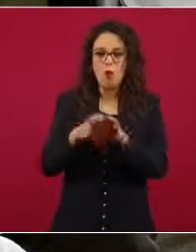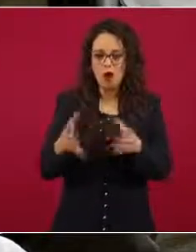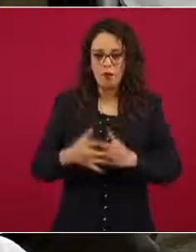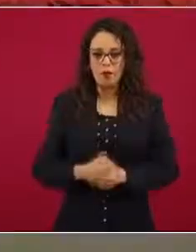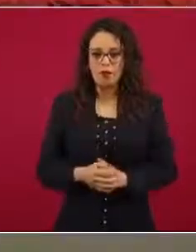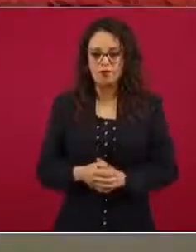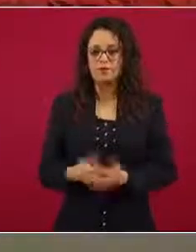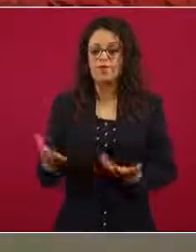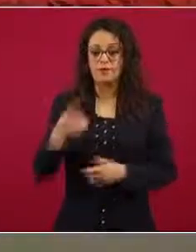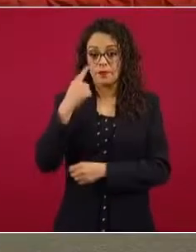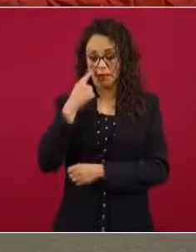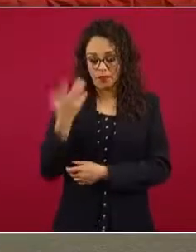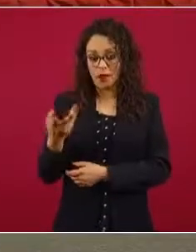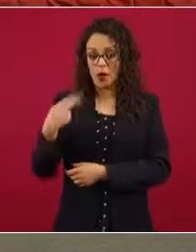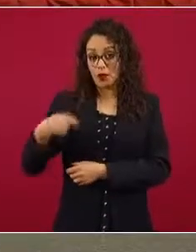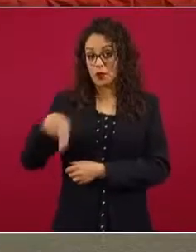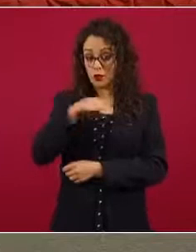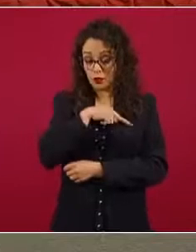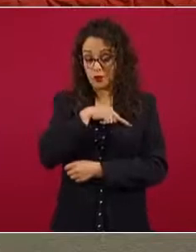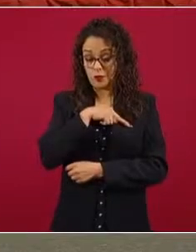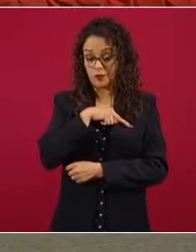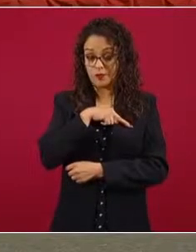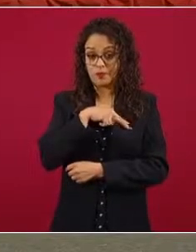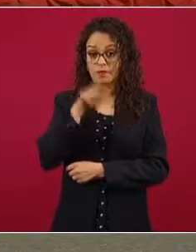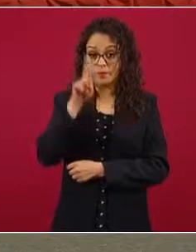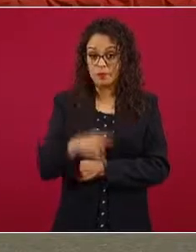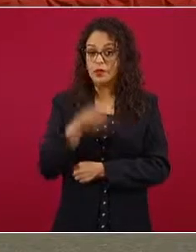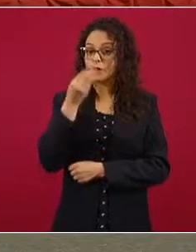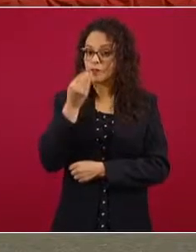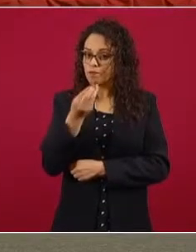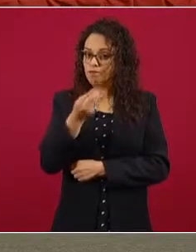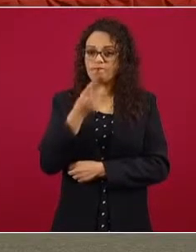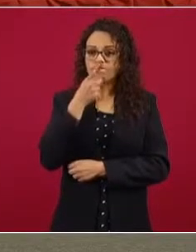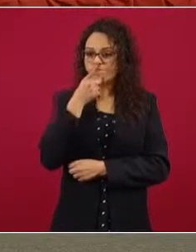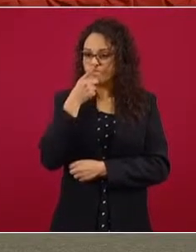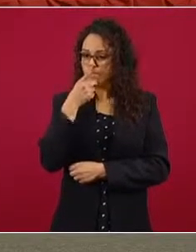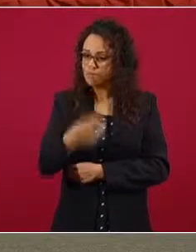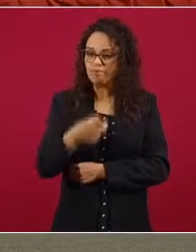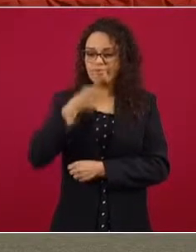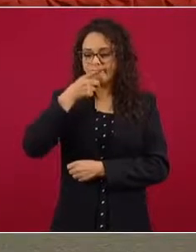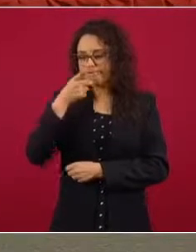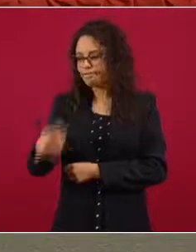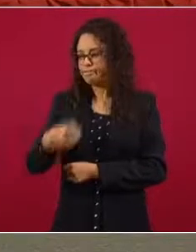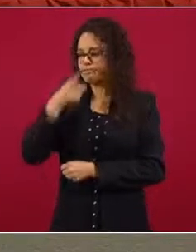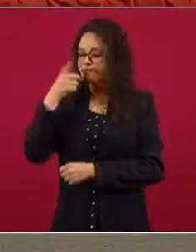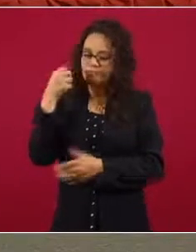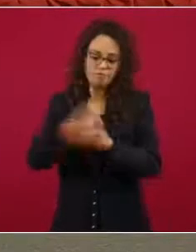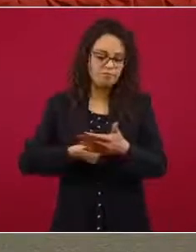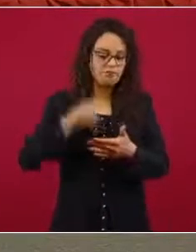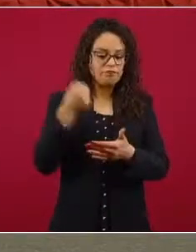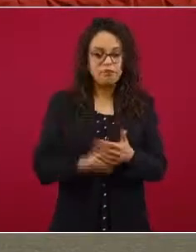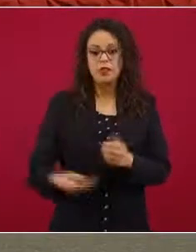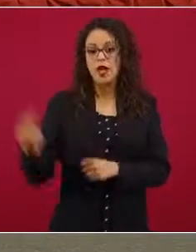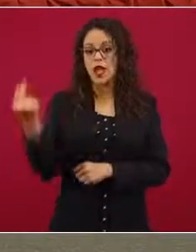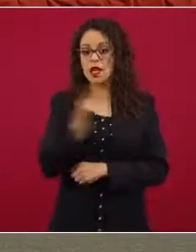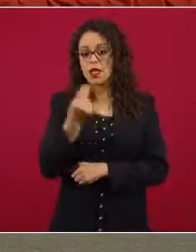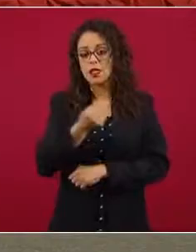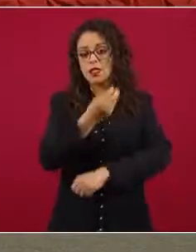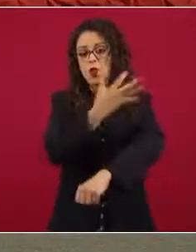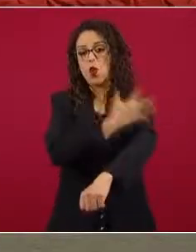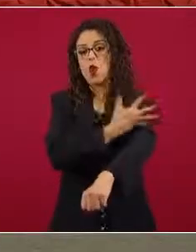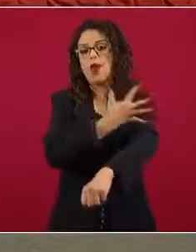estamos insistiendo mucho en que se actúe con honestidad. Y lo que acabas